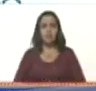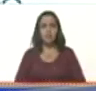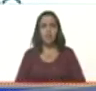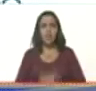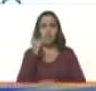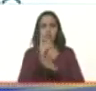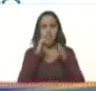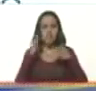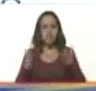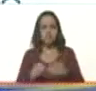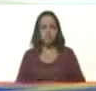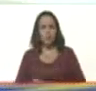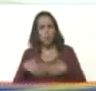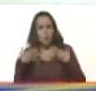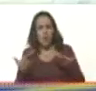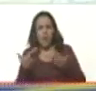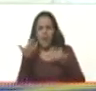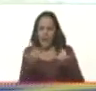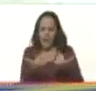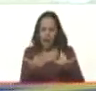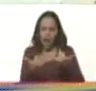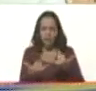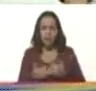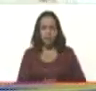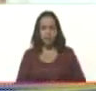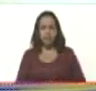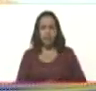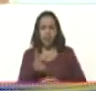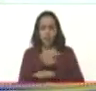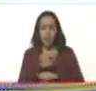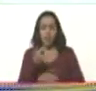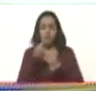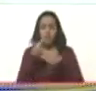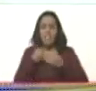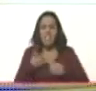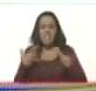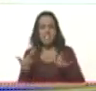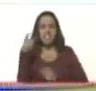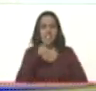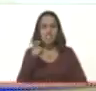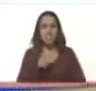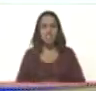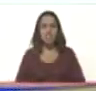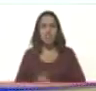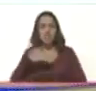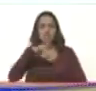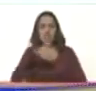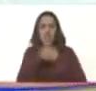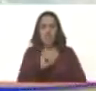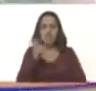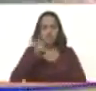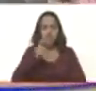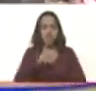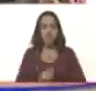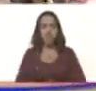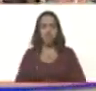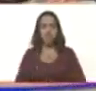momento. Usted este no... es el momento, esta jornada de gobierno para que me digan las necesidades. Fíjese, ¿dónde están las necesidades? Fíjese,